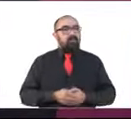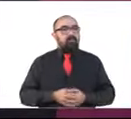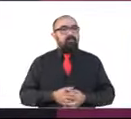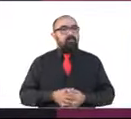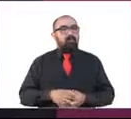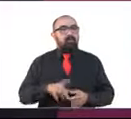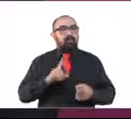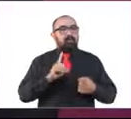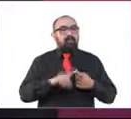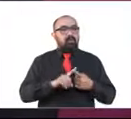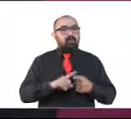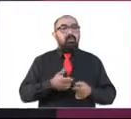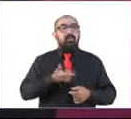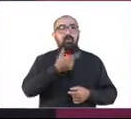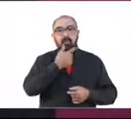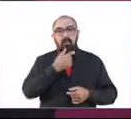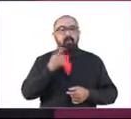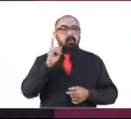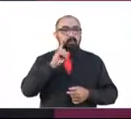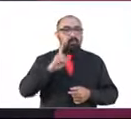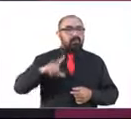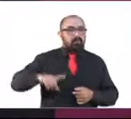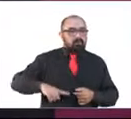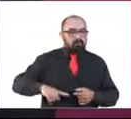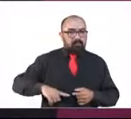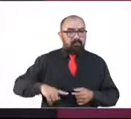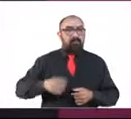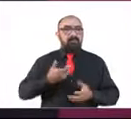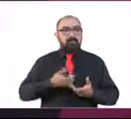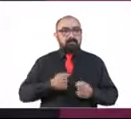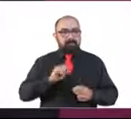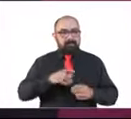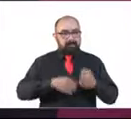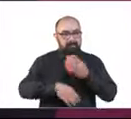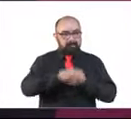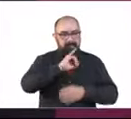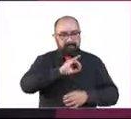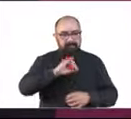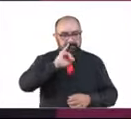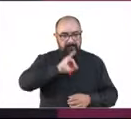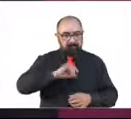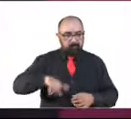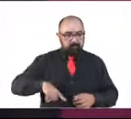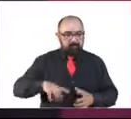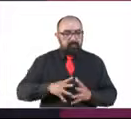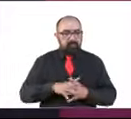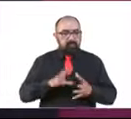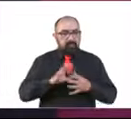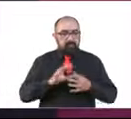los gobernadores, las gobernadoras, la jefa de gobierno y los secretarios de Semarnat,